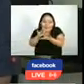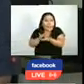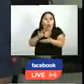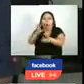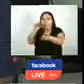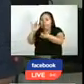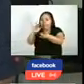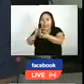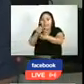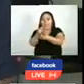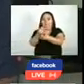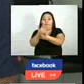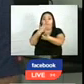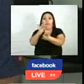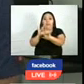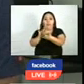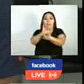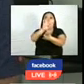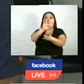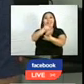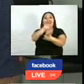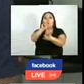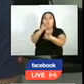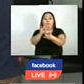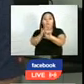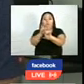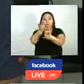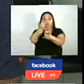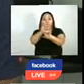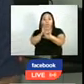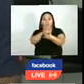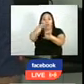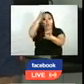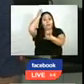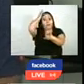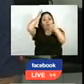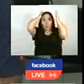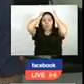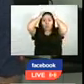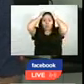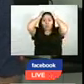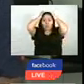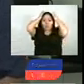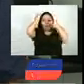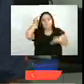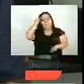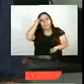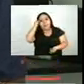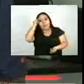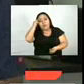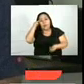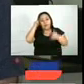pantalla genera una estimulación a nivel cerebral que hace creer que